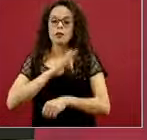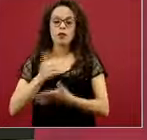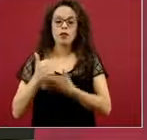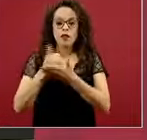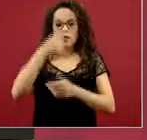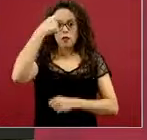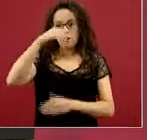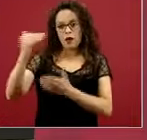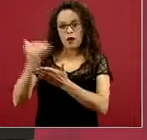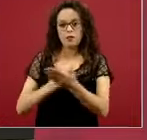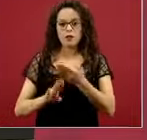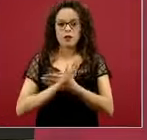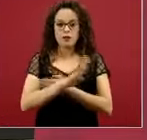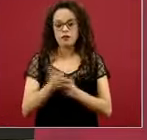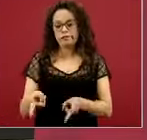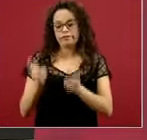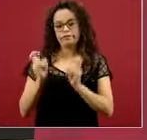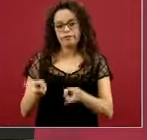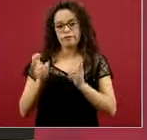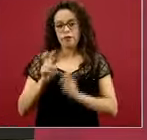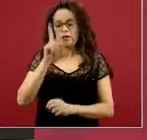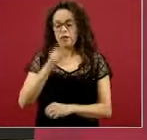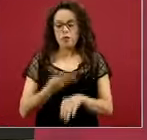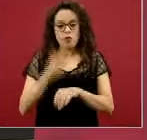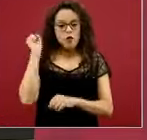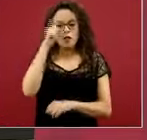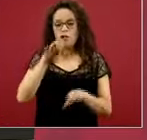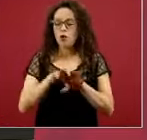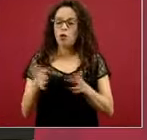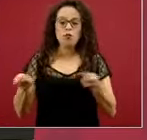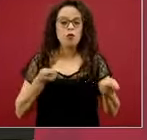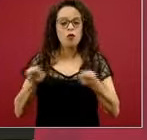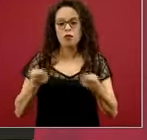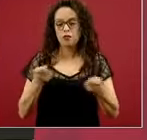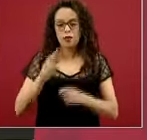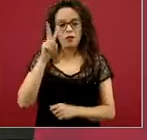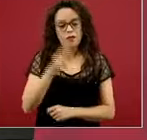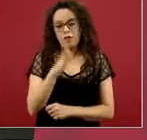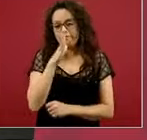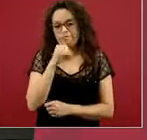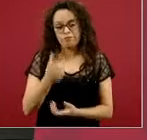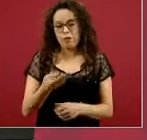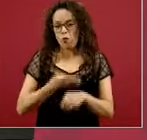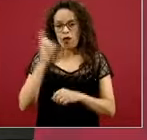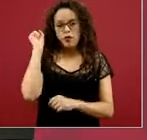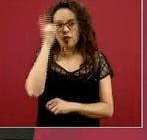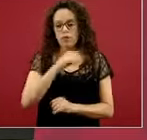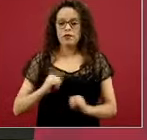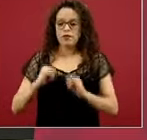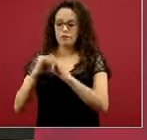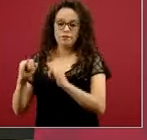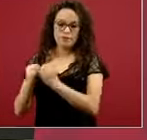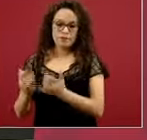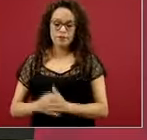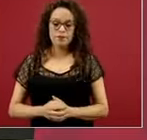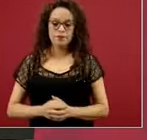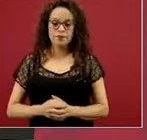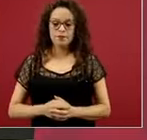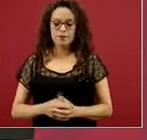con mucho este robo hormiga que es difícil de controlar en las instituciones. ¿Qué